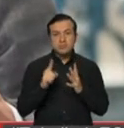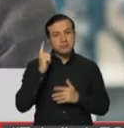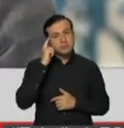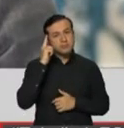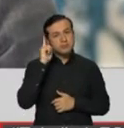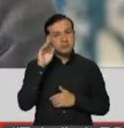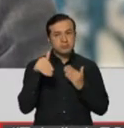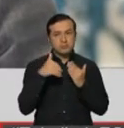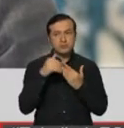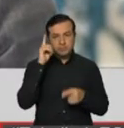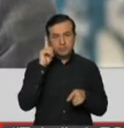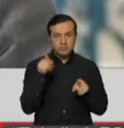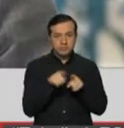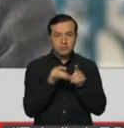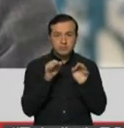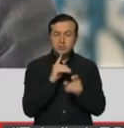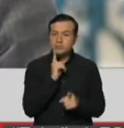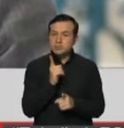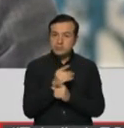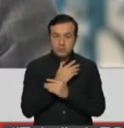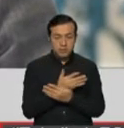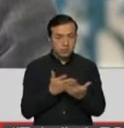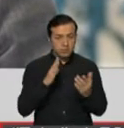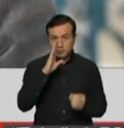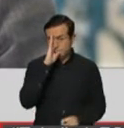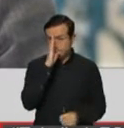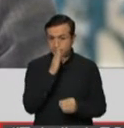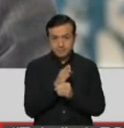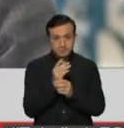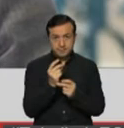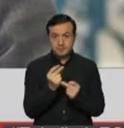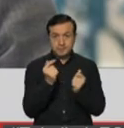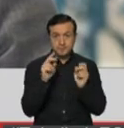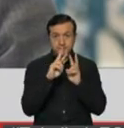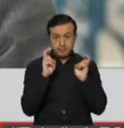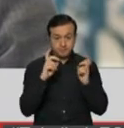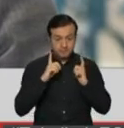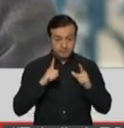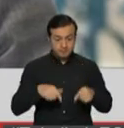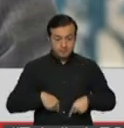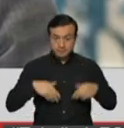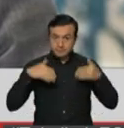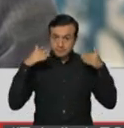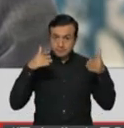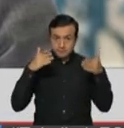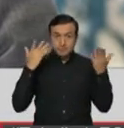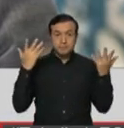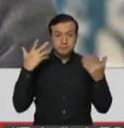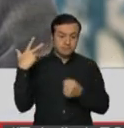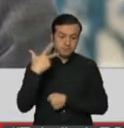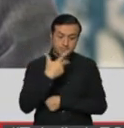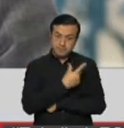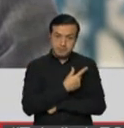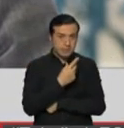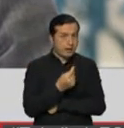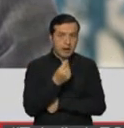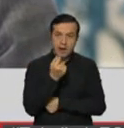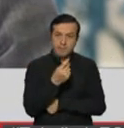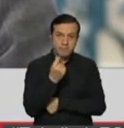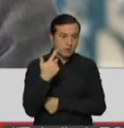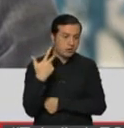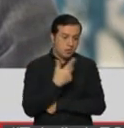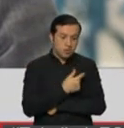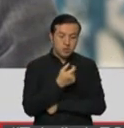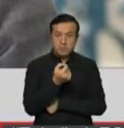todos estamos de acuerdo. El objetivo inmediato está en el ámbito de la salud, en el desarrollo de una vacuna, en el desarrollo